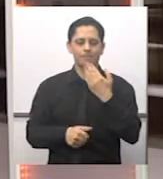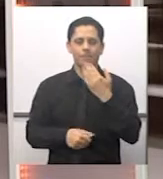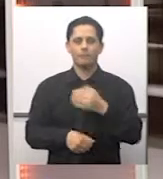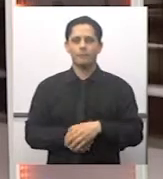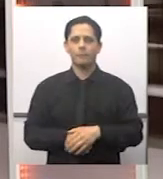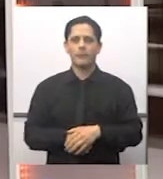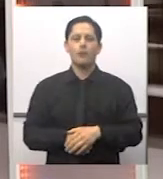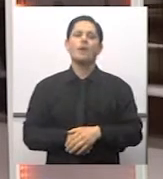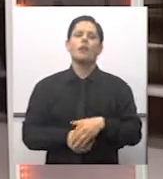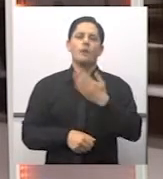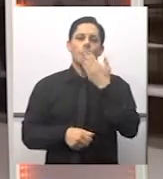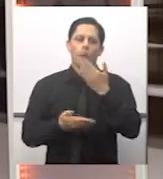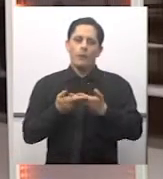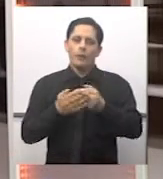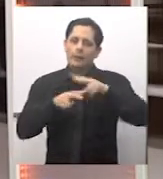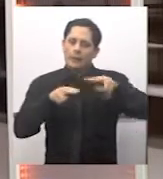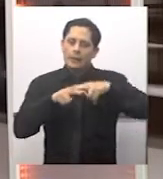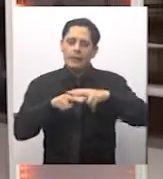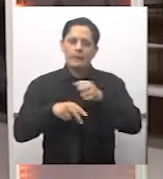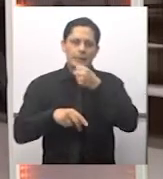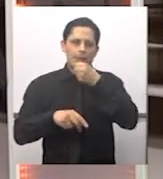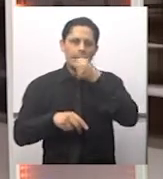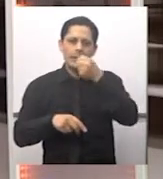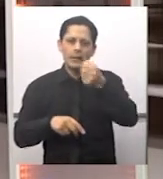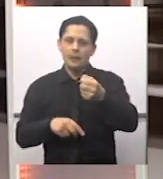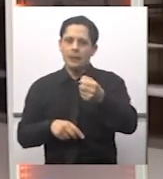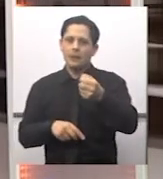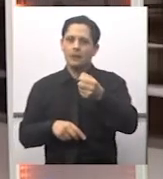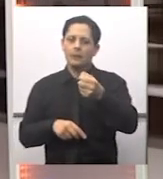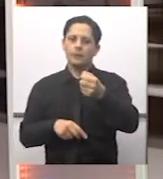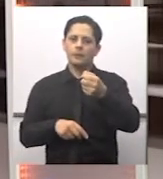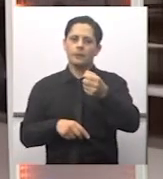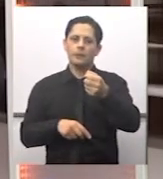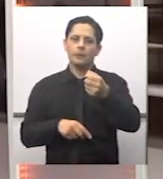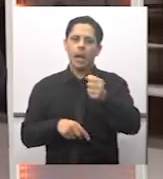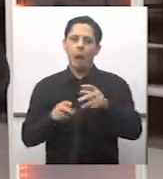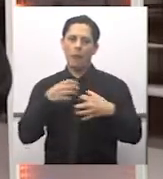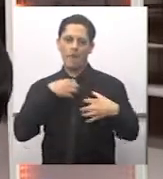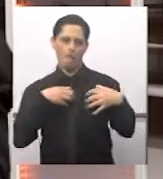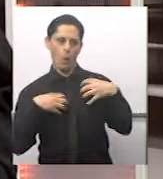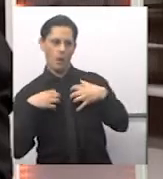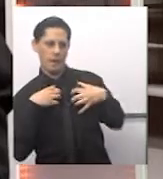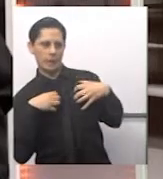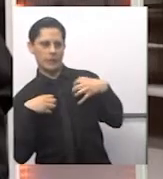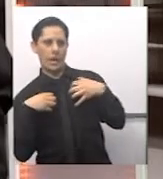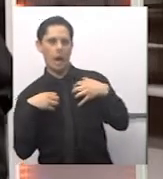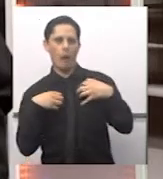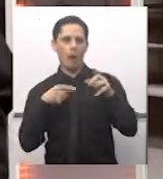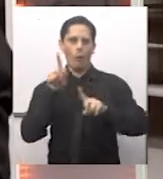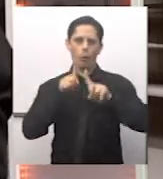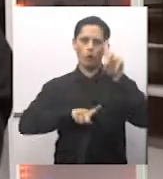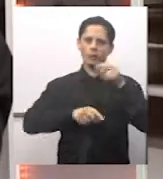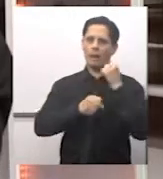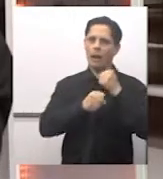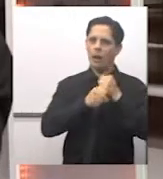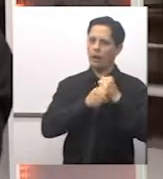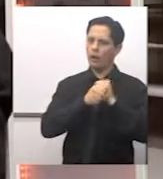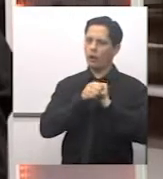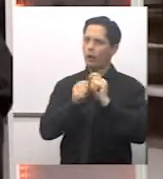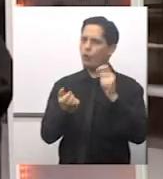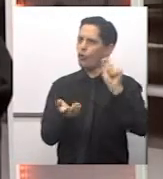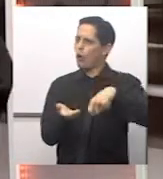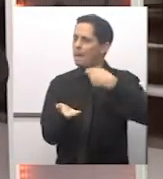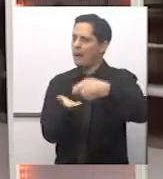habido algunos atisbos de molestia porque señala que hay algunos trabajadores eventuales que no han recibido, ¿no es cierto?, parte de lo que se